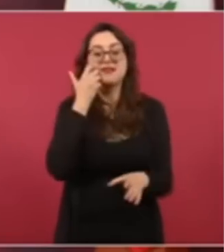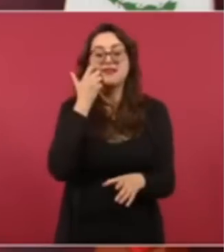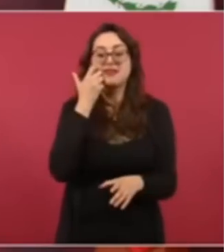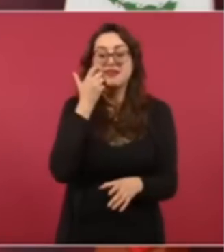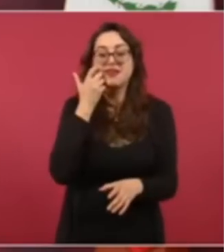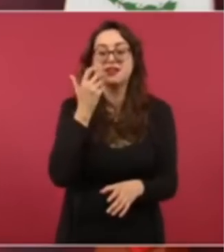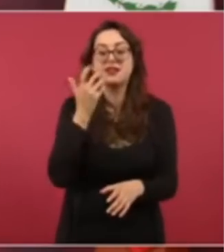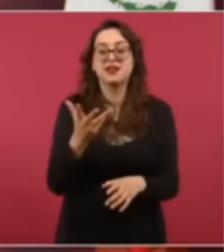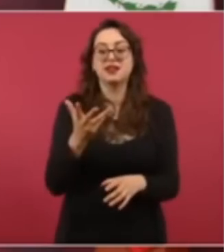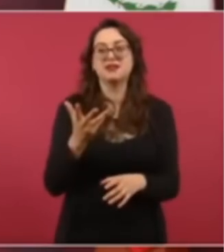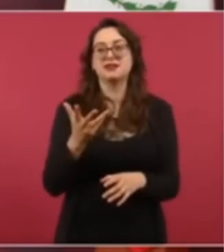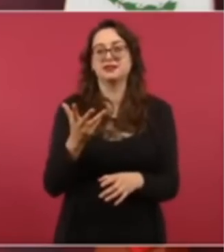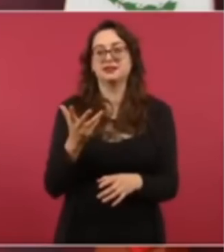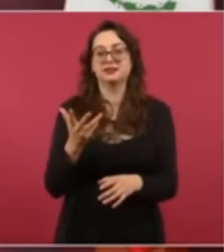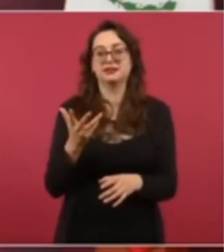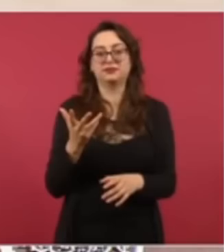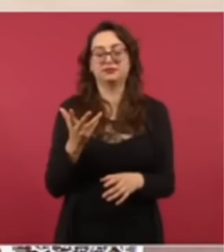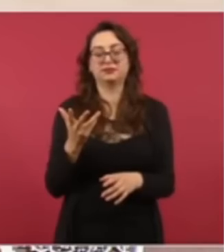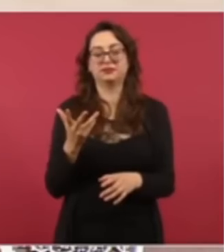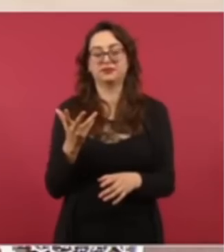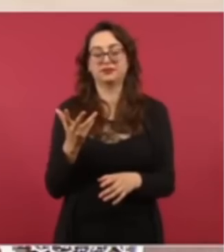como ellos no pueden,